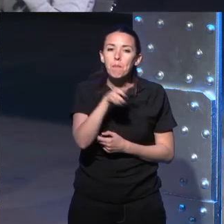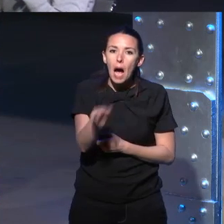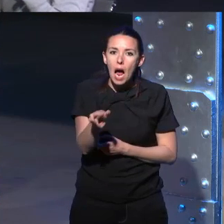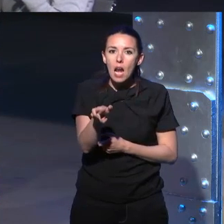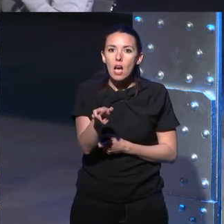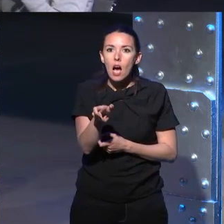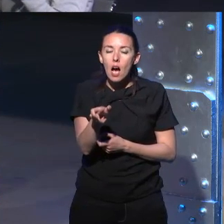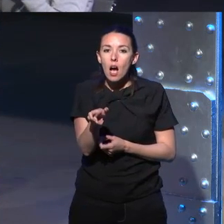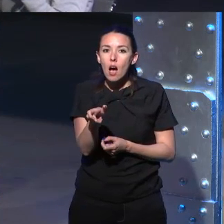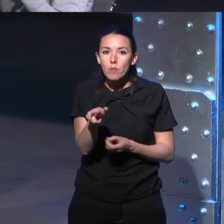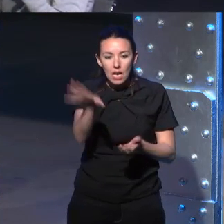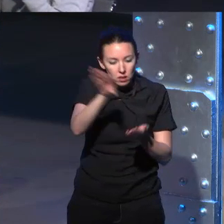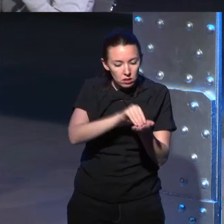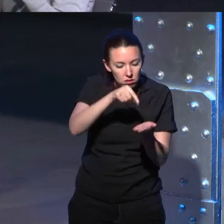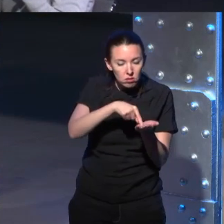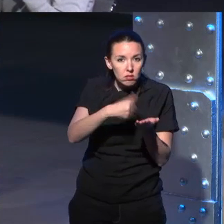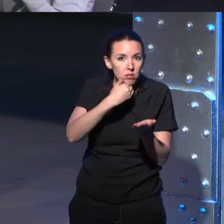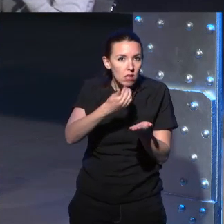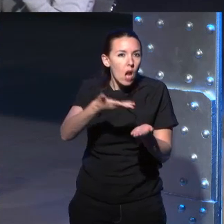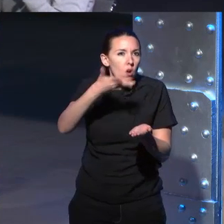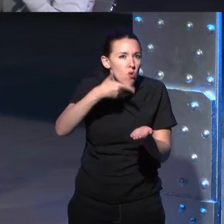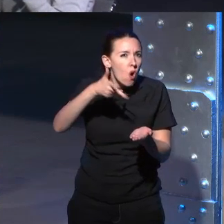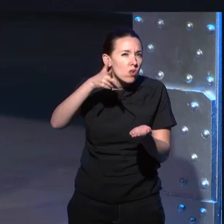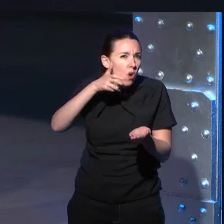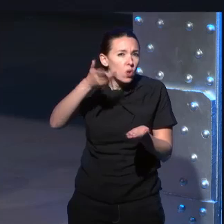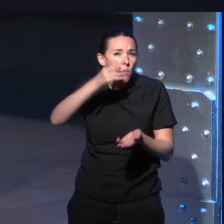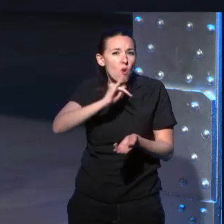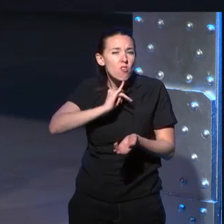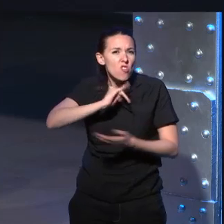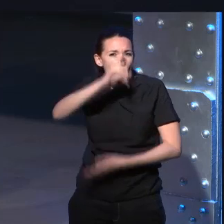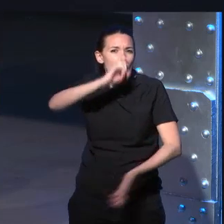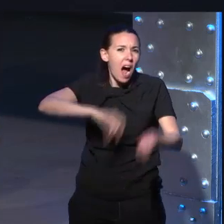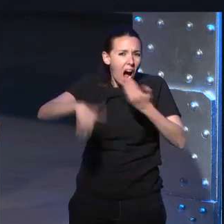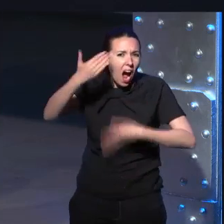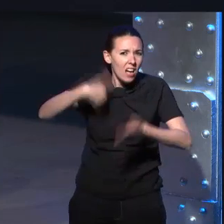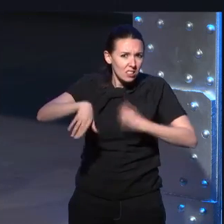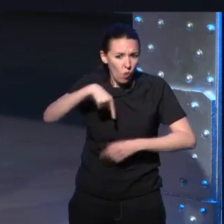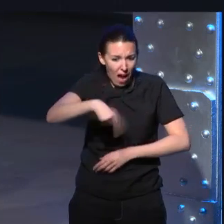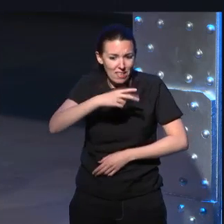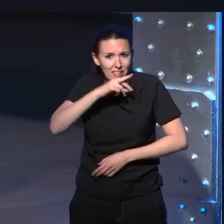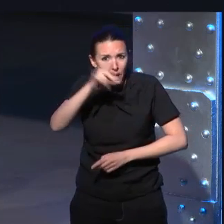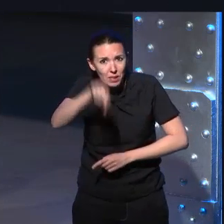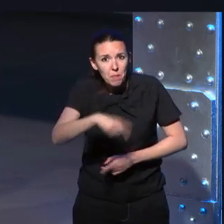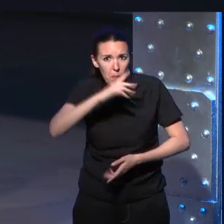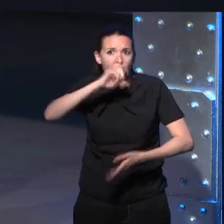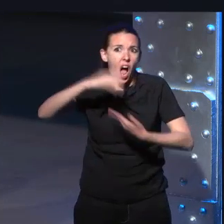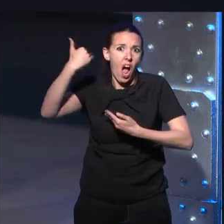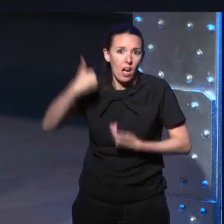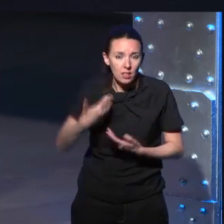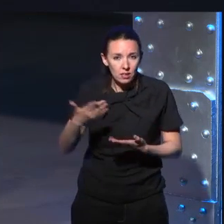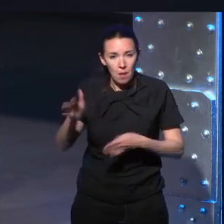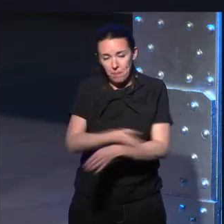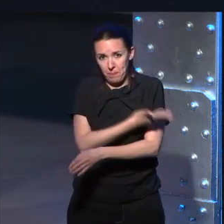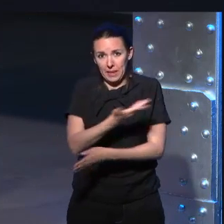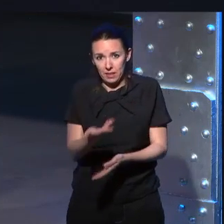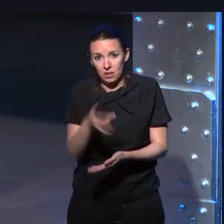nuestro... de un lejano eco de un idioma que se hablaba aquí también, pero que es como por lo que decía yo, que en